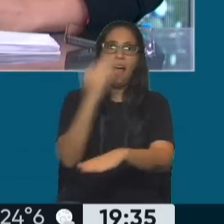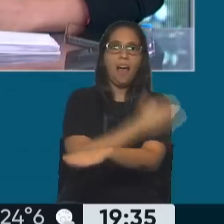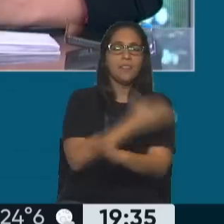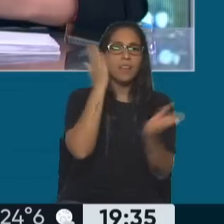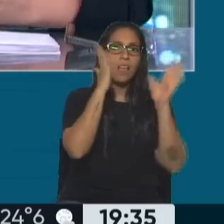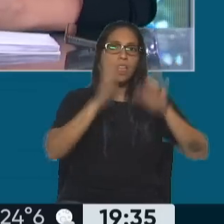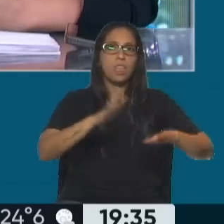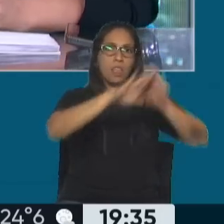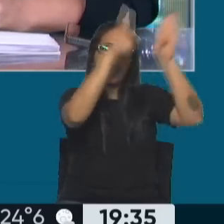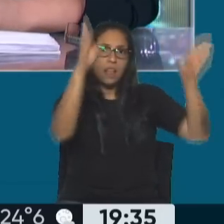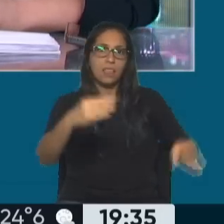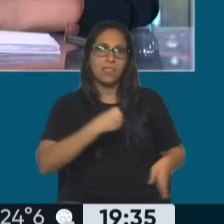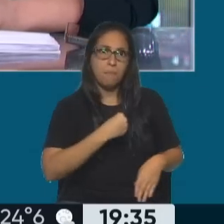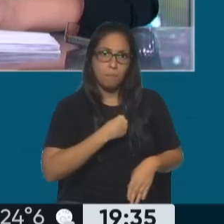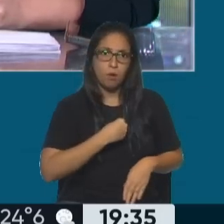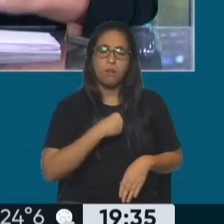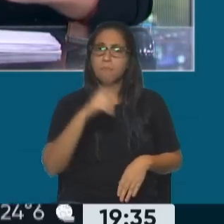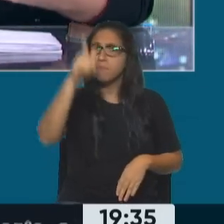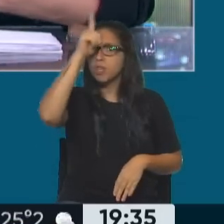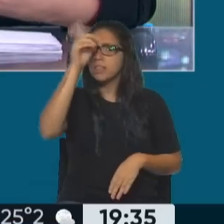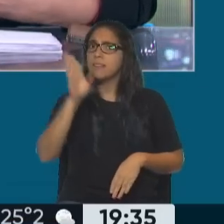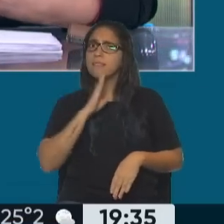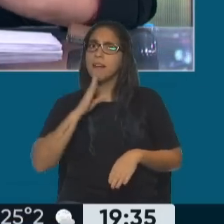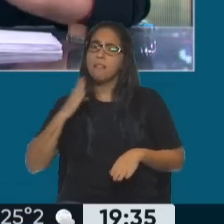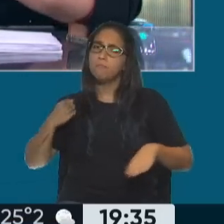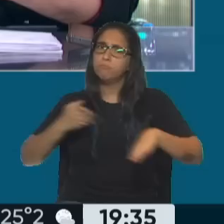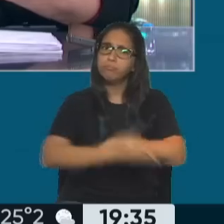en la mezquita. Sí. ¿Qué pasó? Entró la policía israelí e intentó